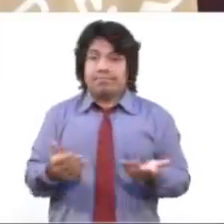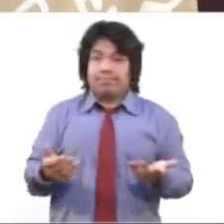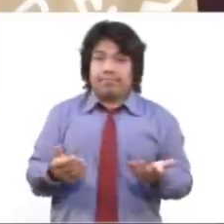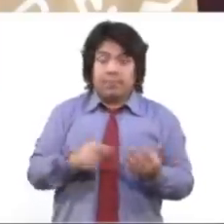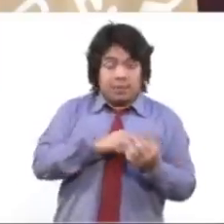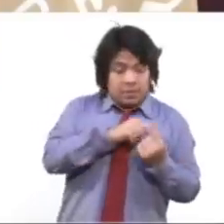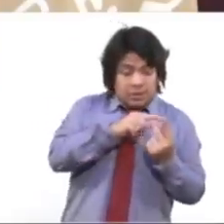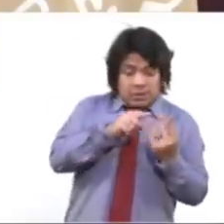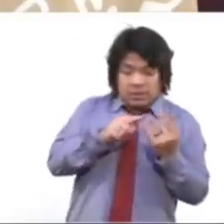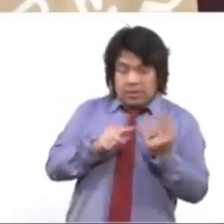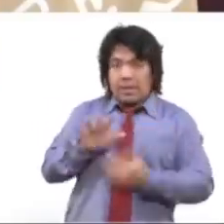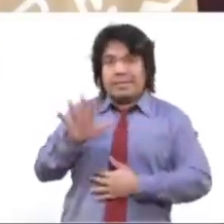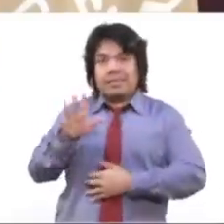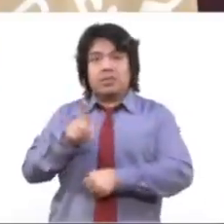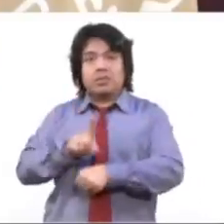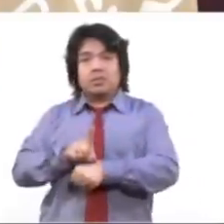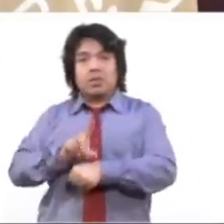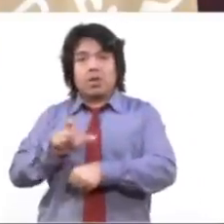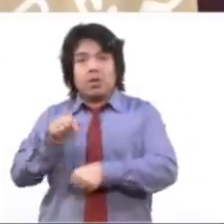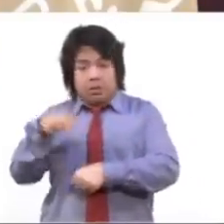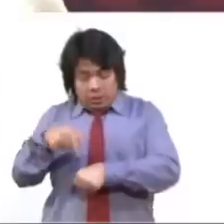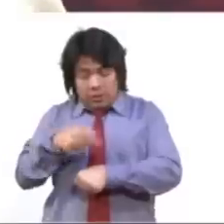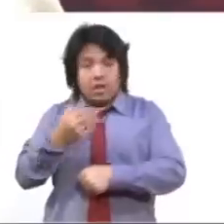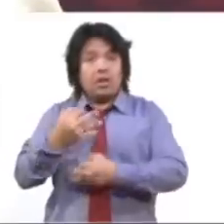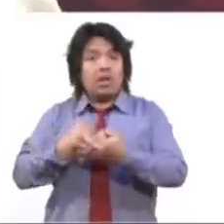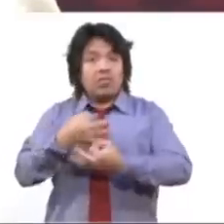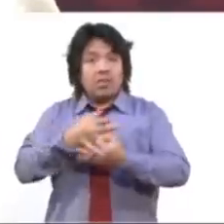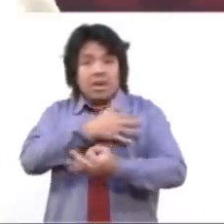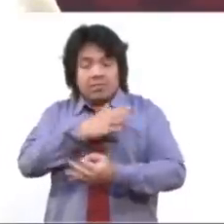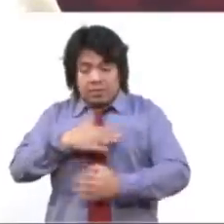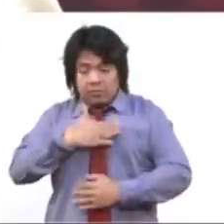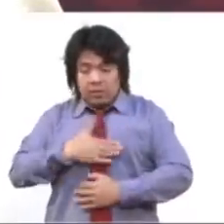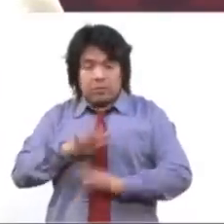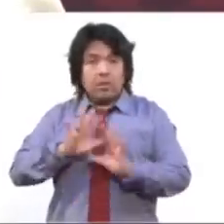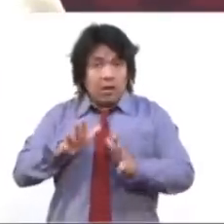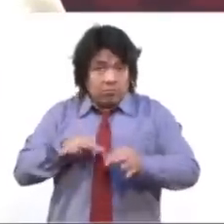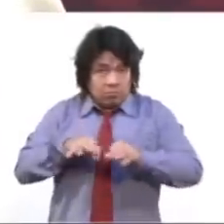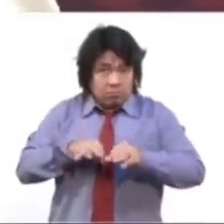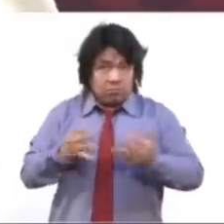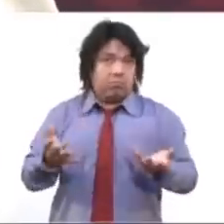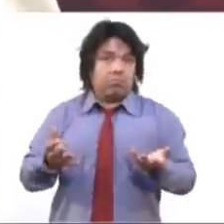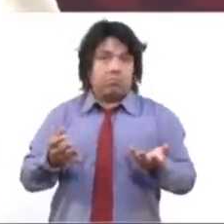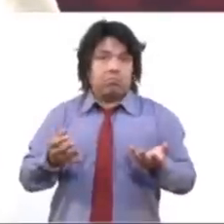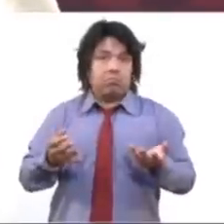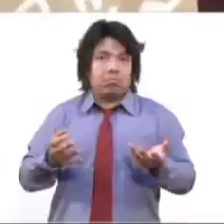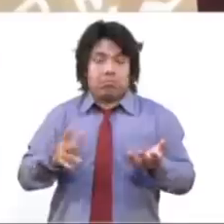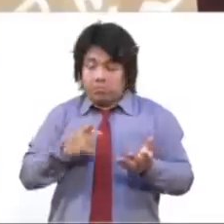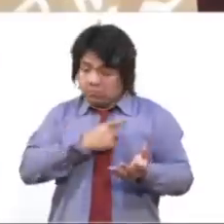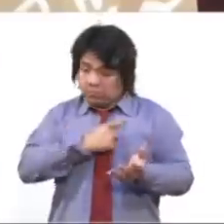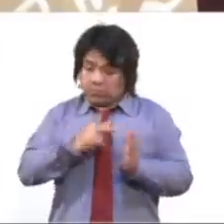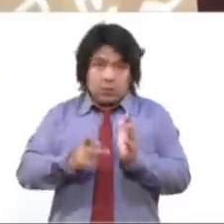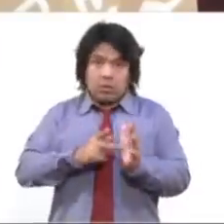Cinco días después, cuando ya la Fiscalía General de Justicia de la Ciudad de México había hecho su trabajo. Repito,